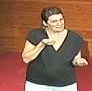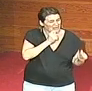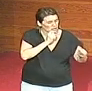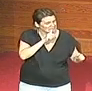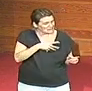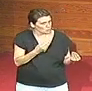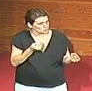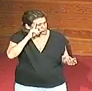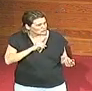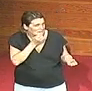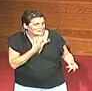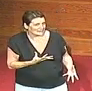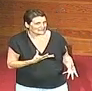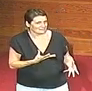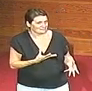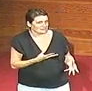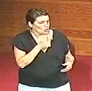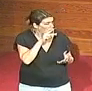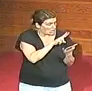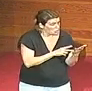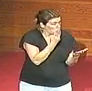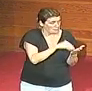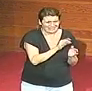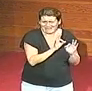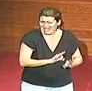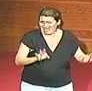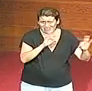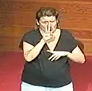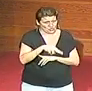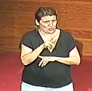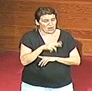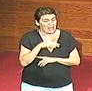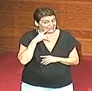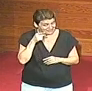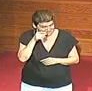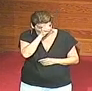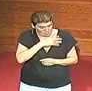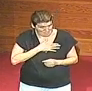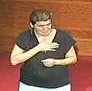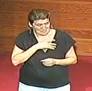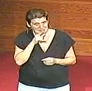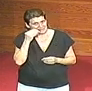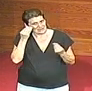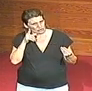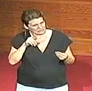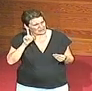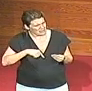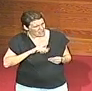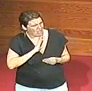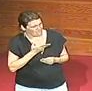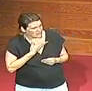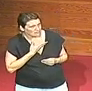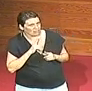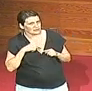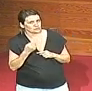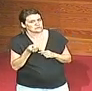no se lo han leído ni una sola vez, y creo que eso también repercute en algunas veces